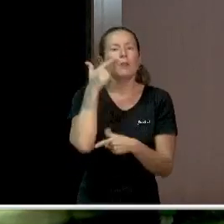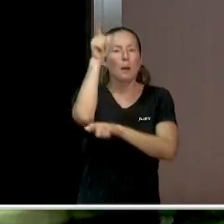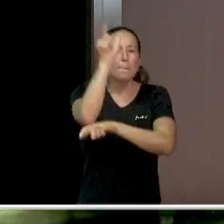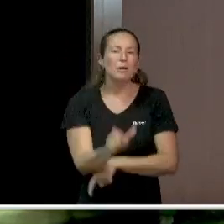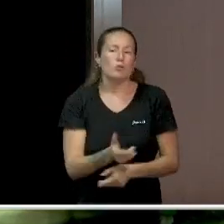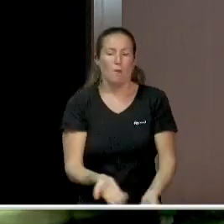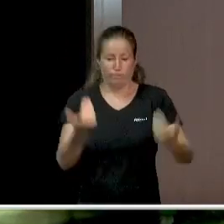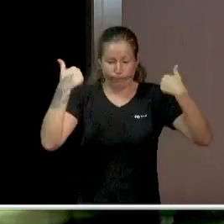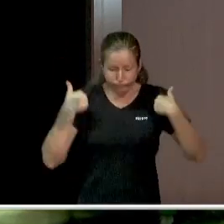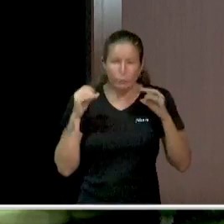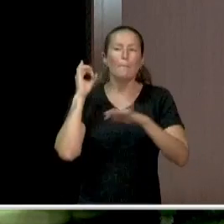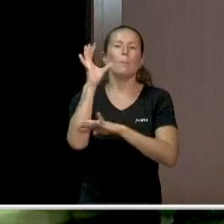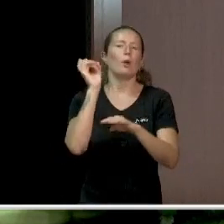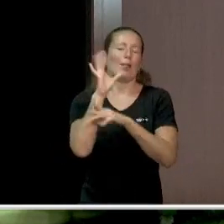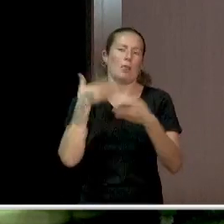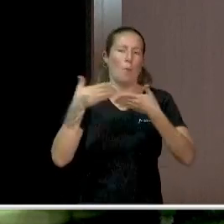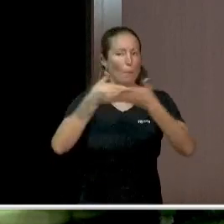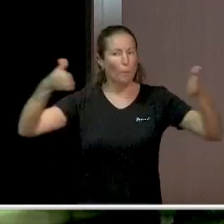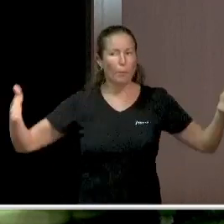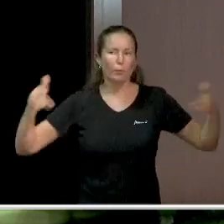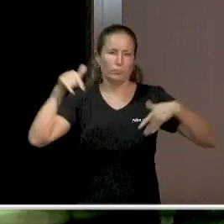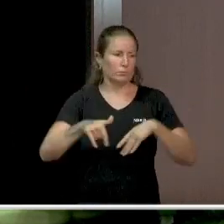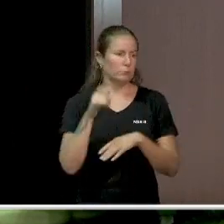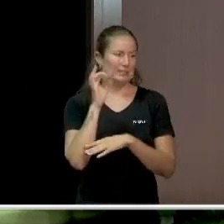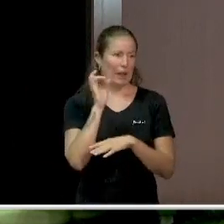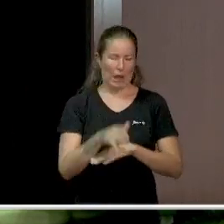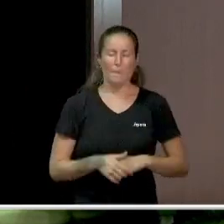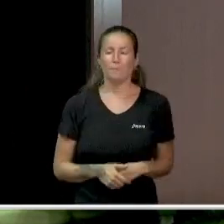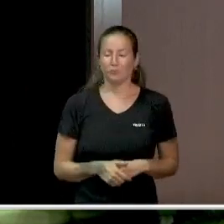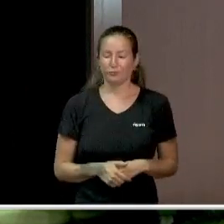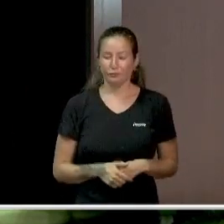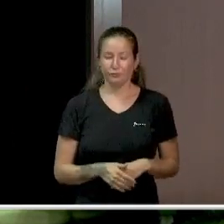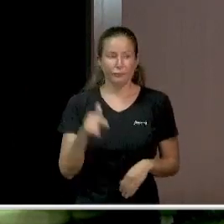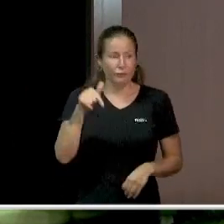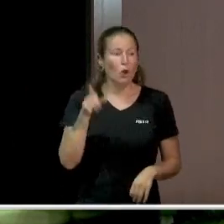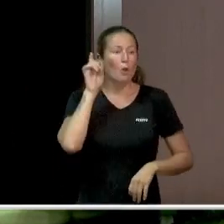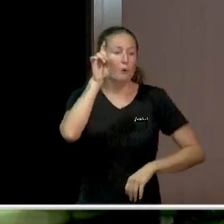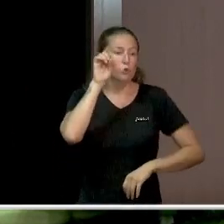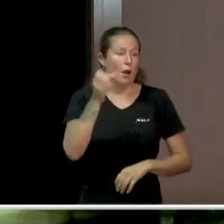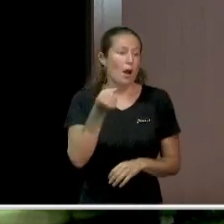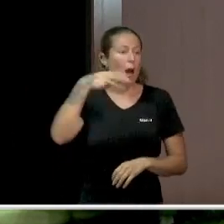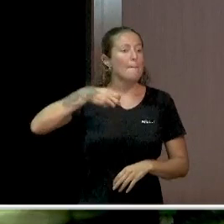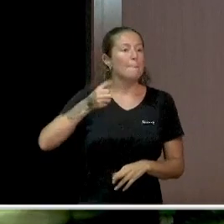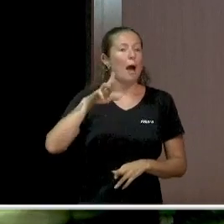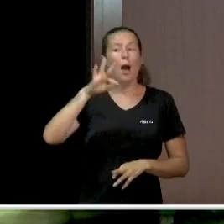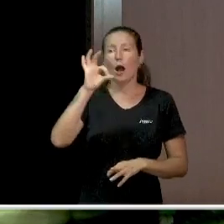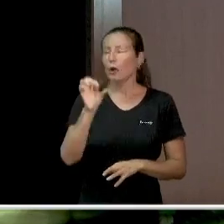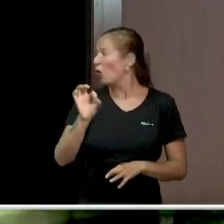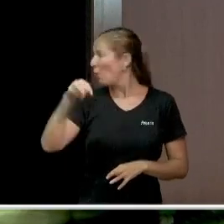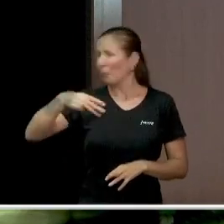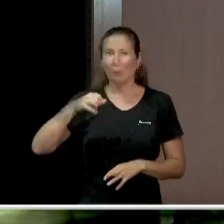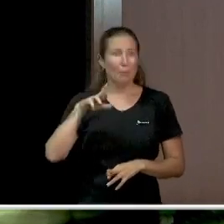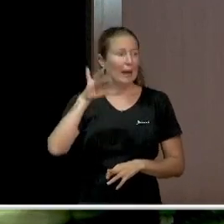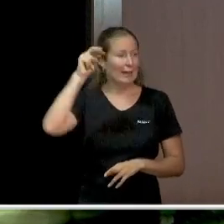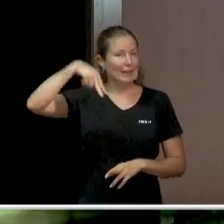ponencia inaugural de este congreso, que es la profesora Amparo Garrigues Jiménez, catedrática